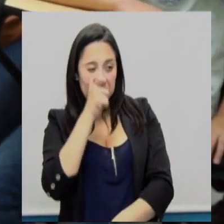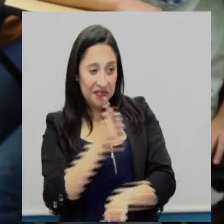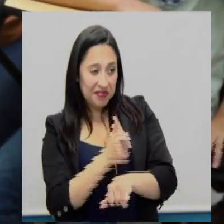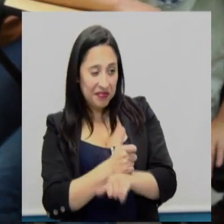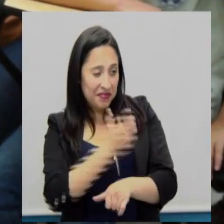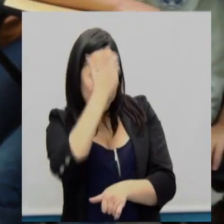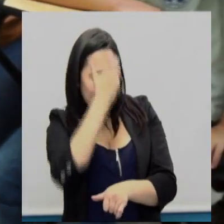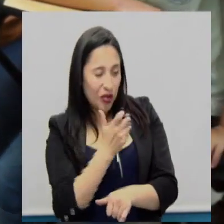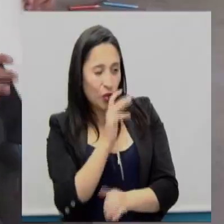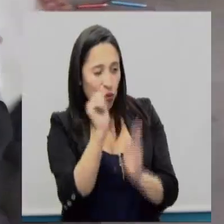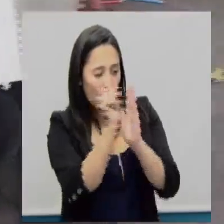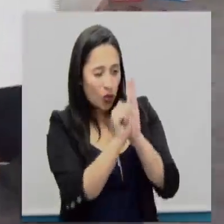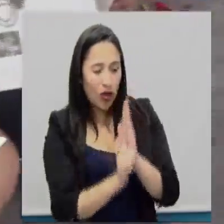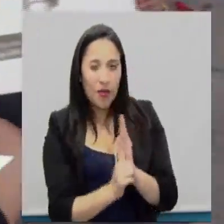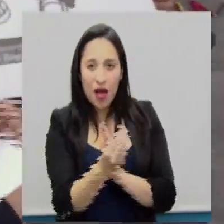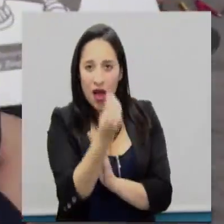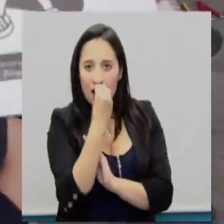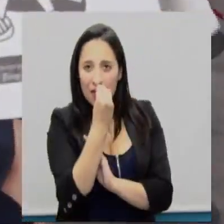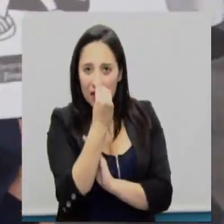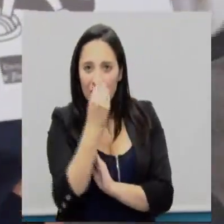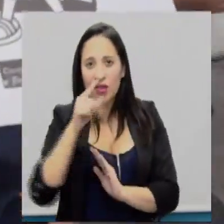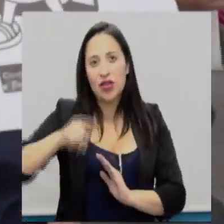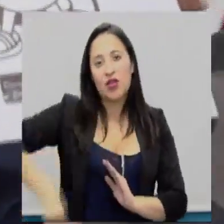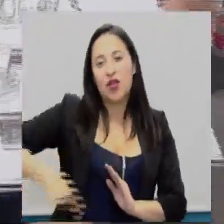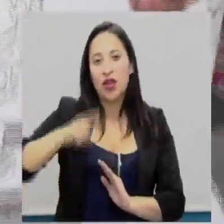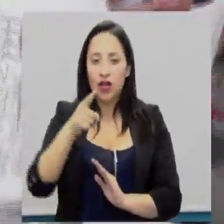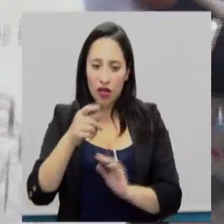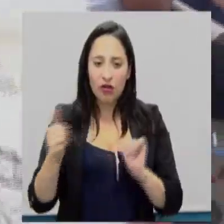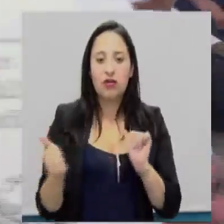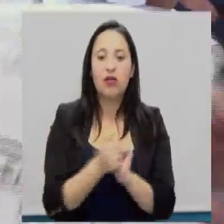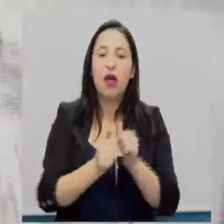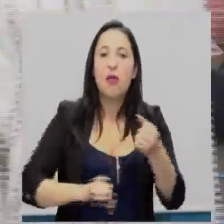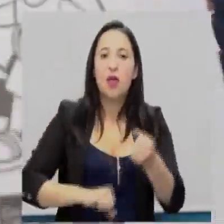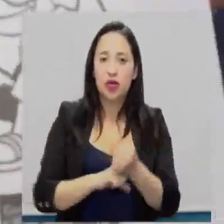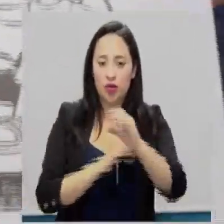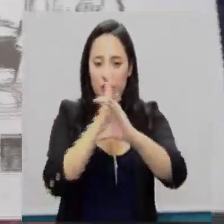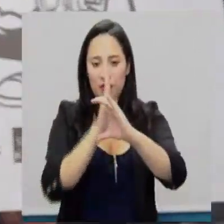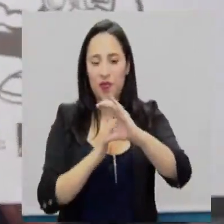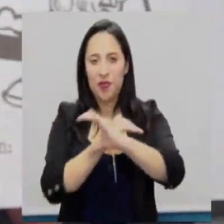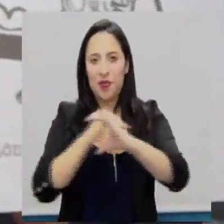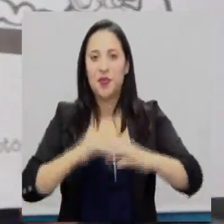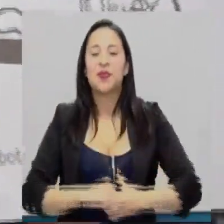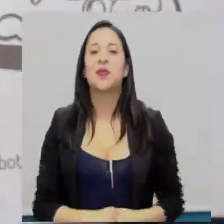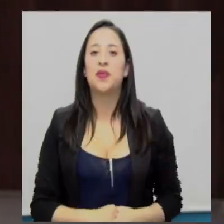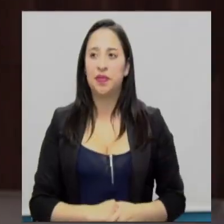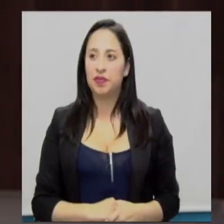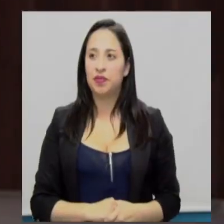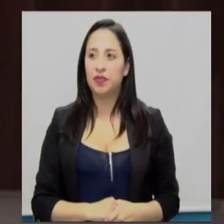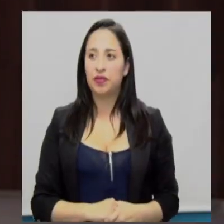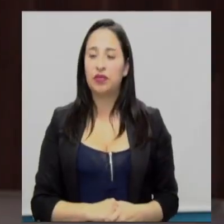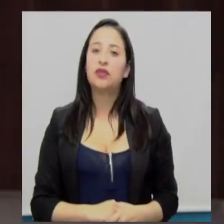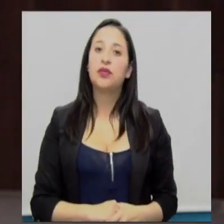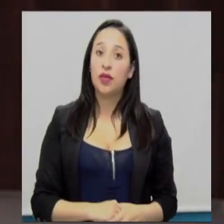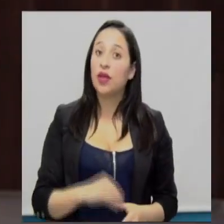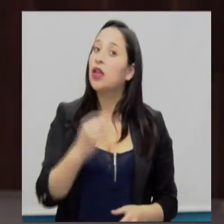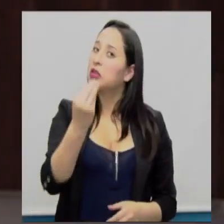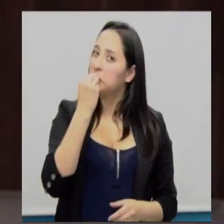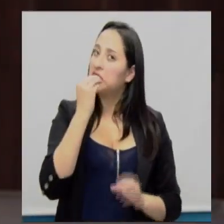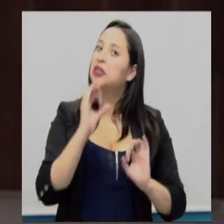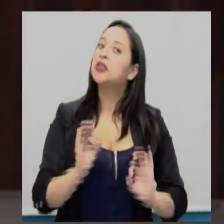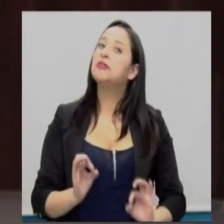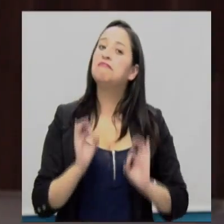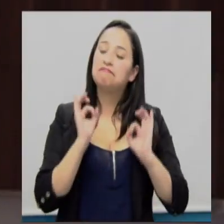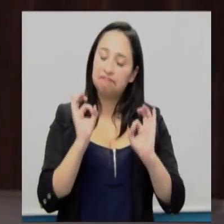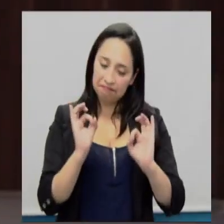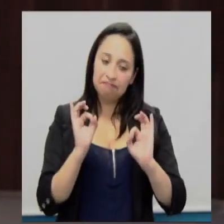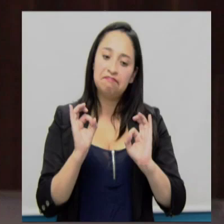la vigilancia y evaluación de los programas de alimentación escolar con el acompañamiento de la Contraloría. Las comidas son